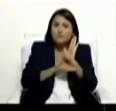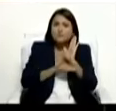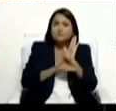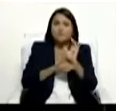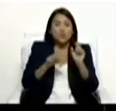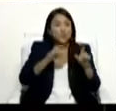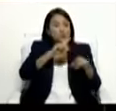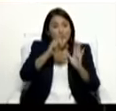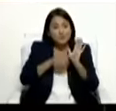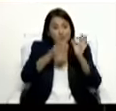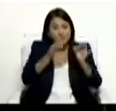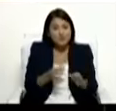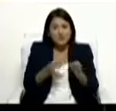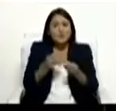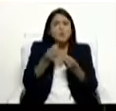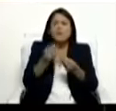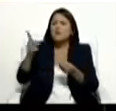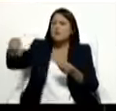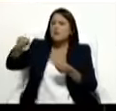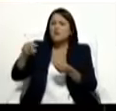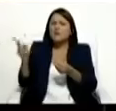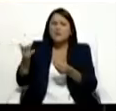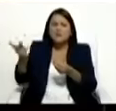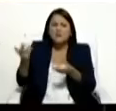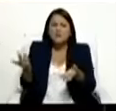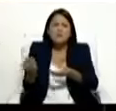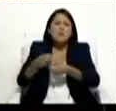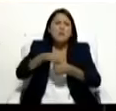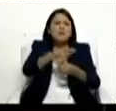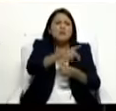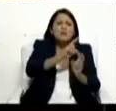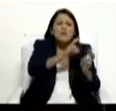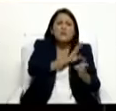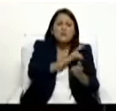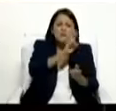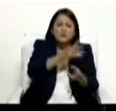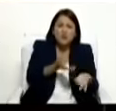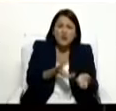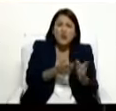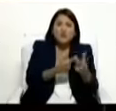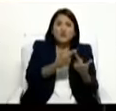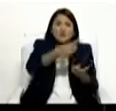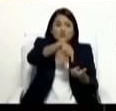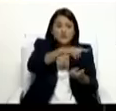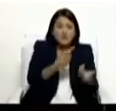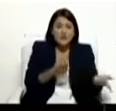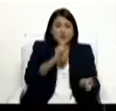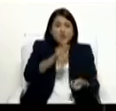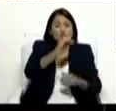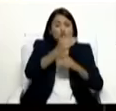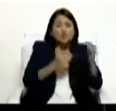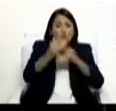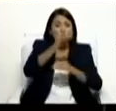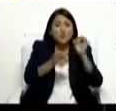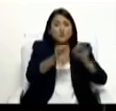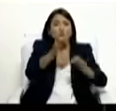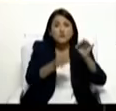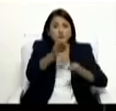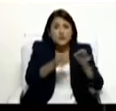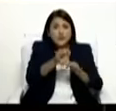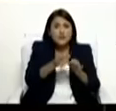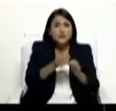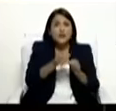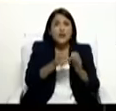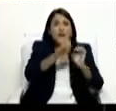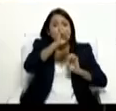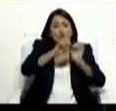consultivo, incluida la consulta al Tribunal Supremo de Justicia, para que dictaminara acerca de la constitucionalidad de las preguntas